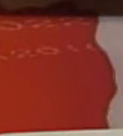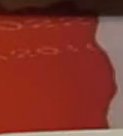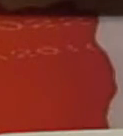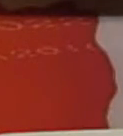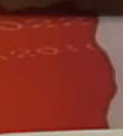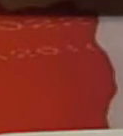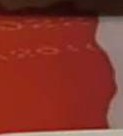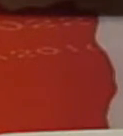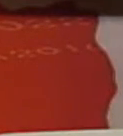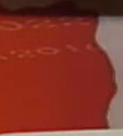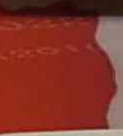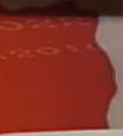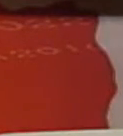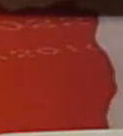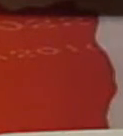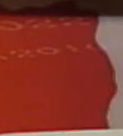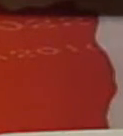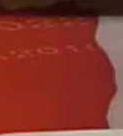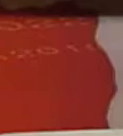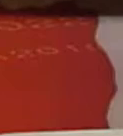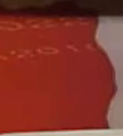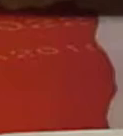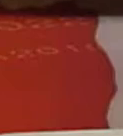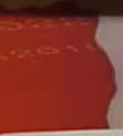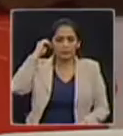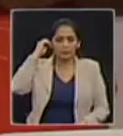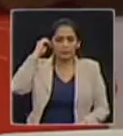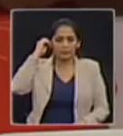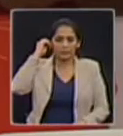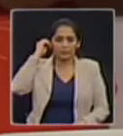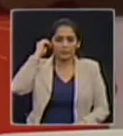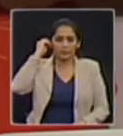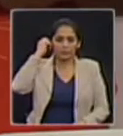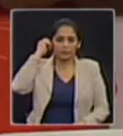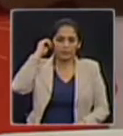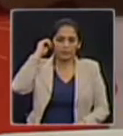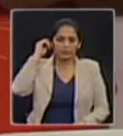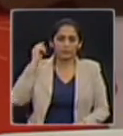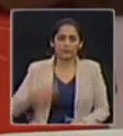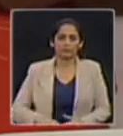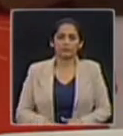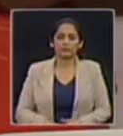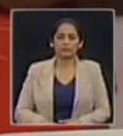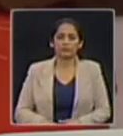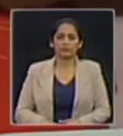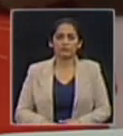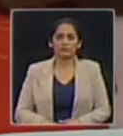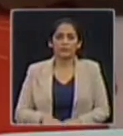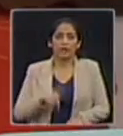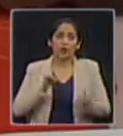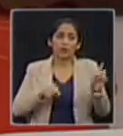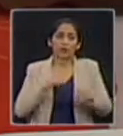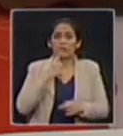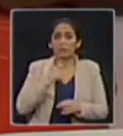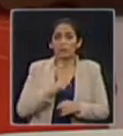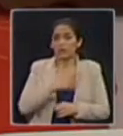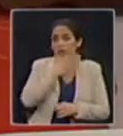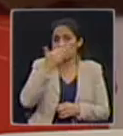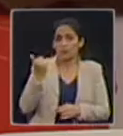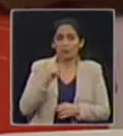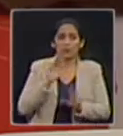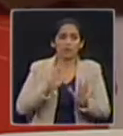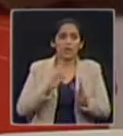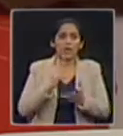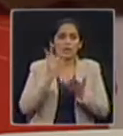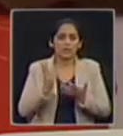quienes afirman que el presidente de la República, Lenín Moreno, ya debió ordenar la realización de la consulta, mientras otros creen que deben aguardarse